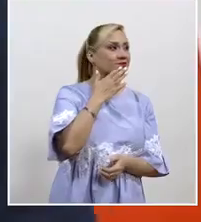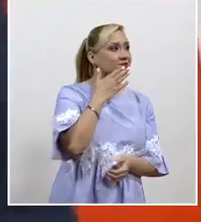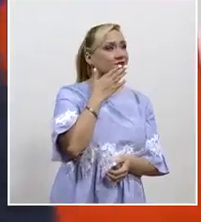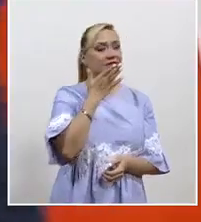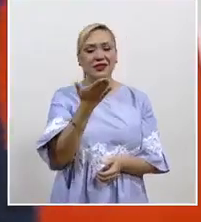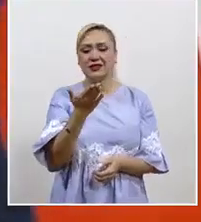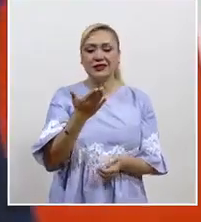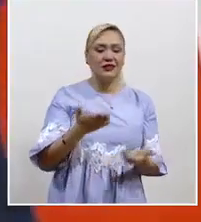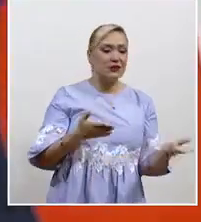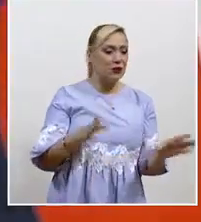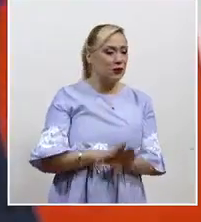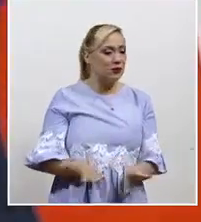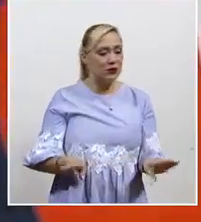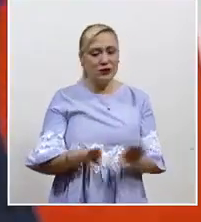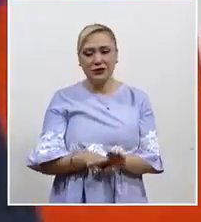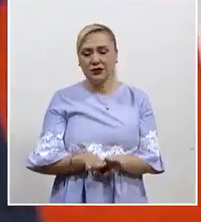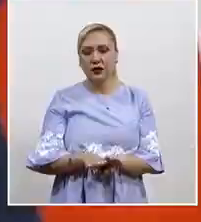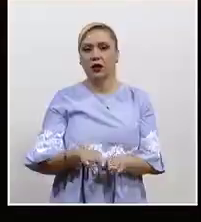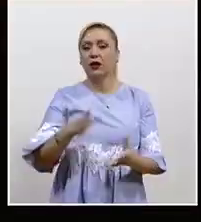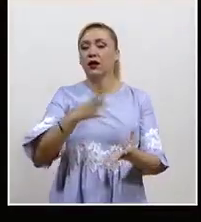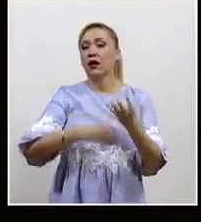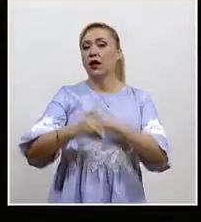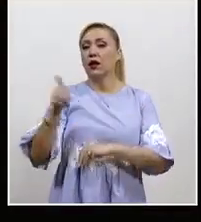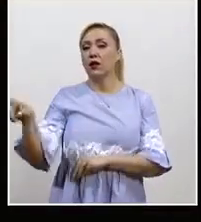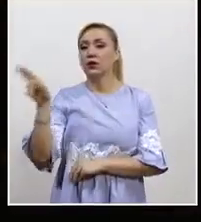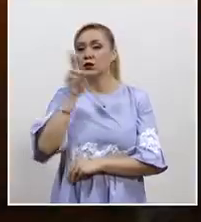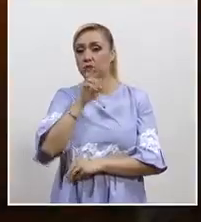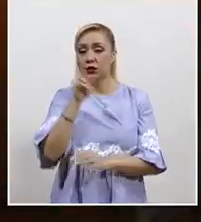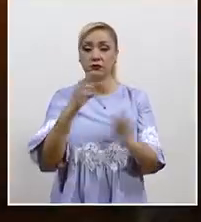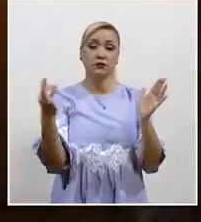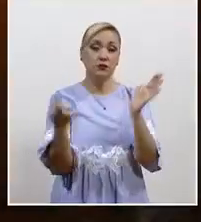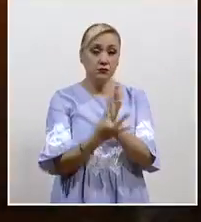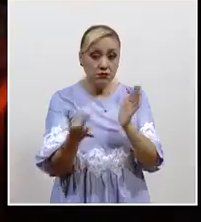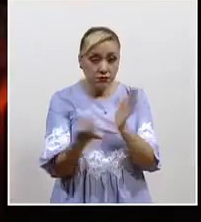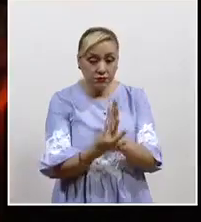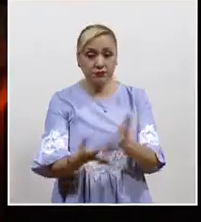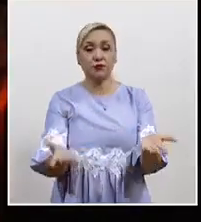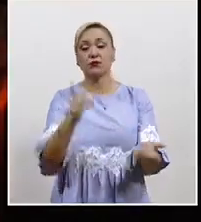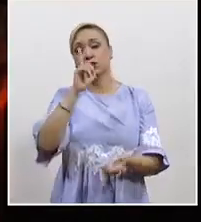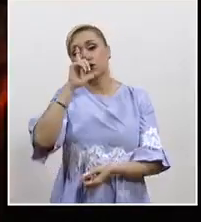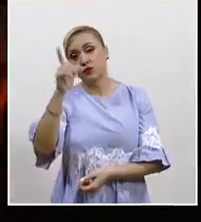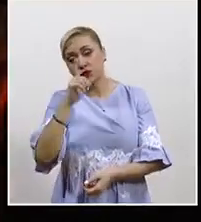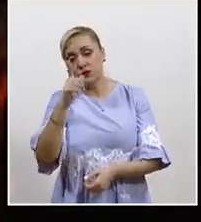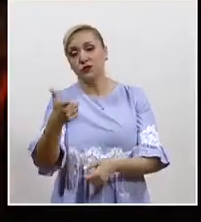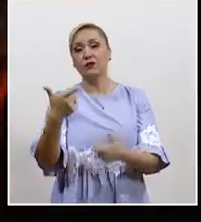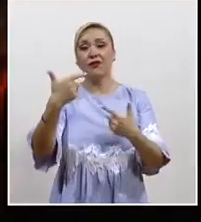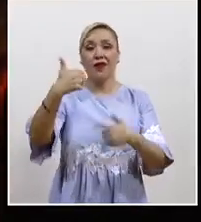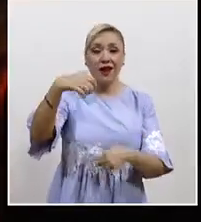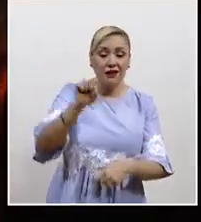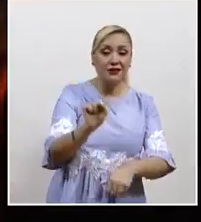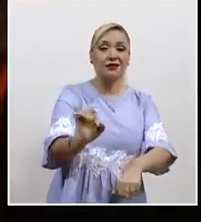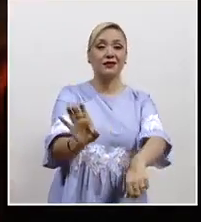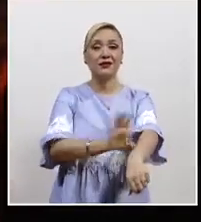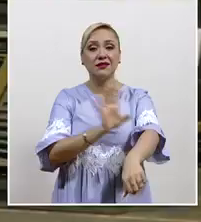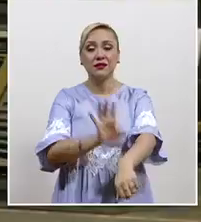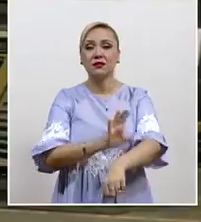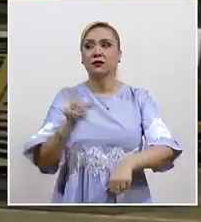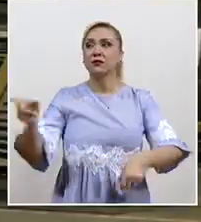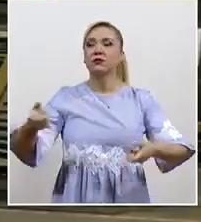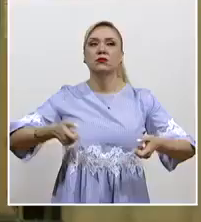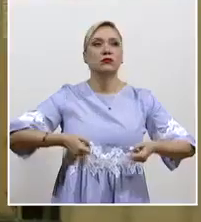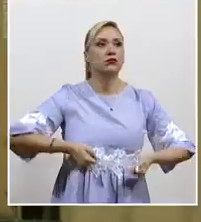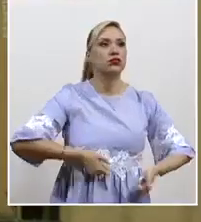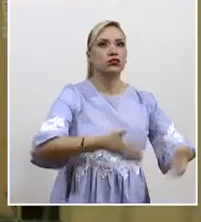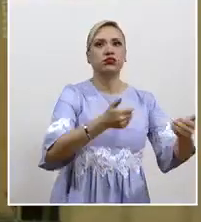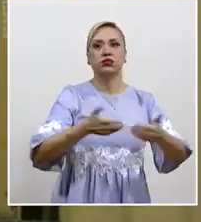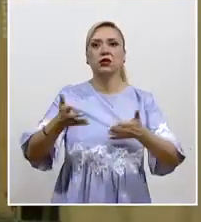por otra parte rusia es actor clave la proveeduría de metales y energéticos y además enfrenta sanciones económicas a sus exportaciones impactando en